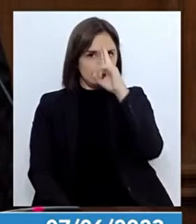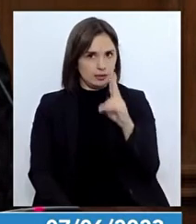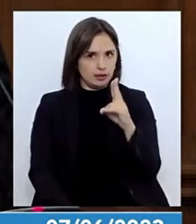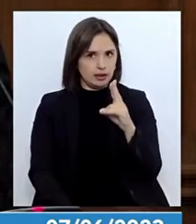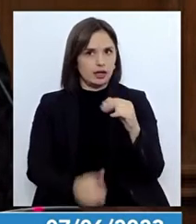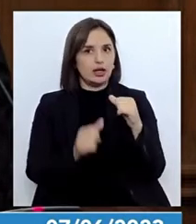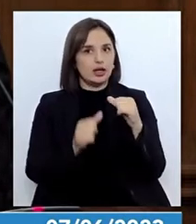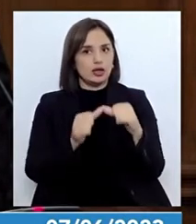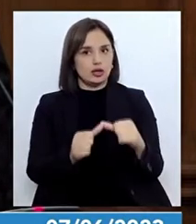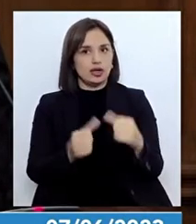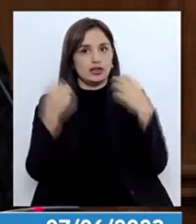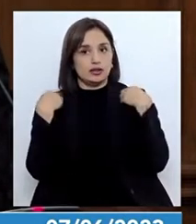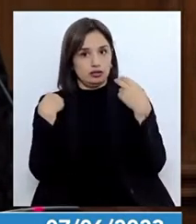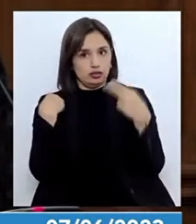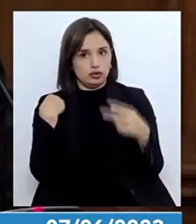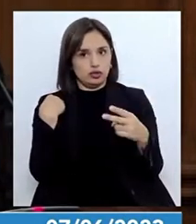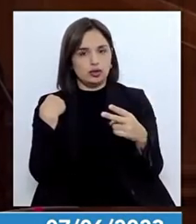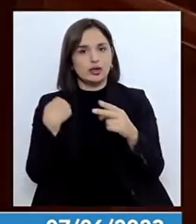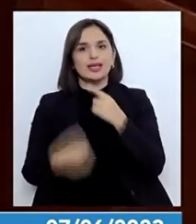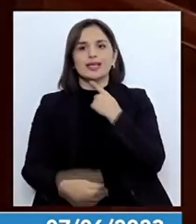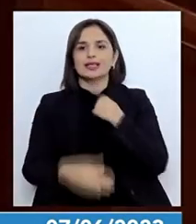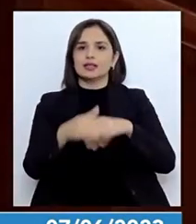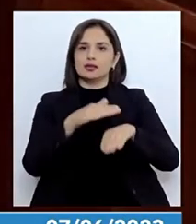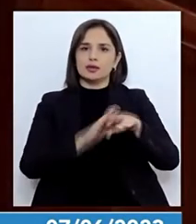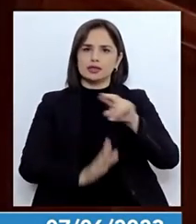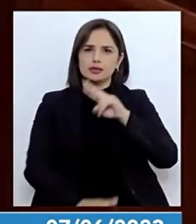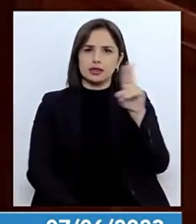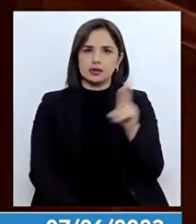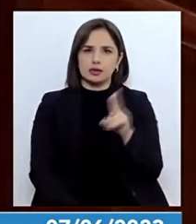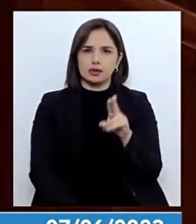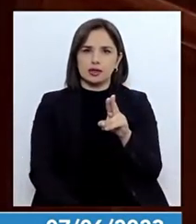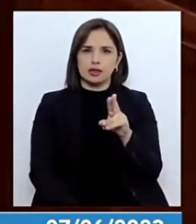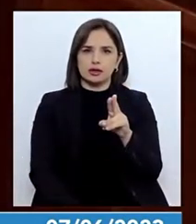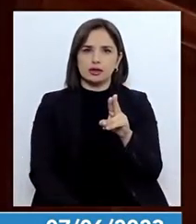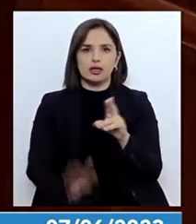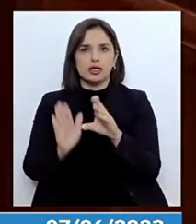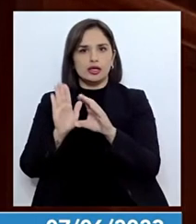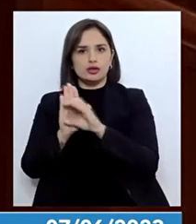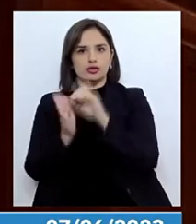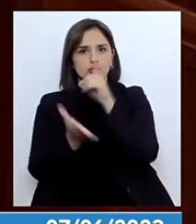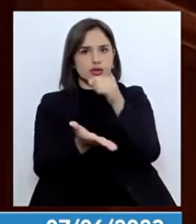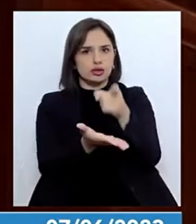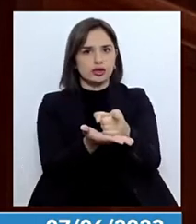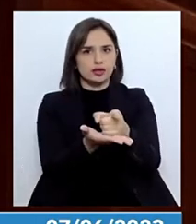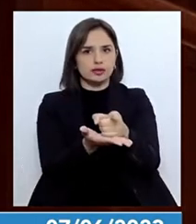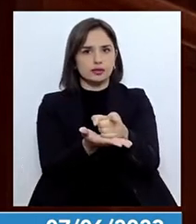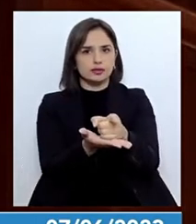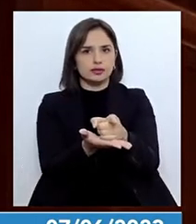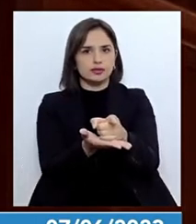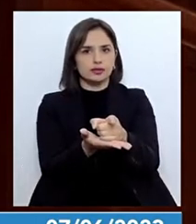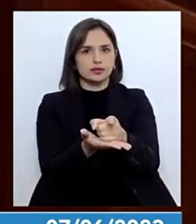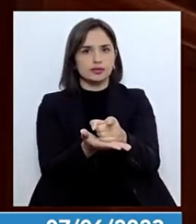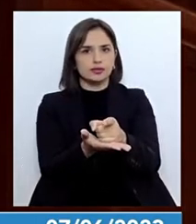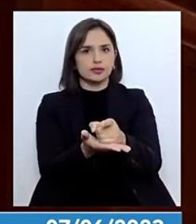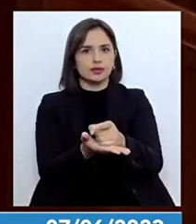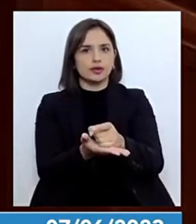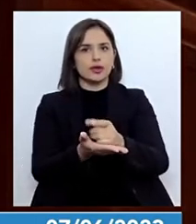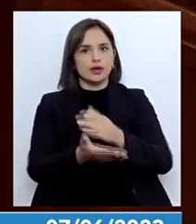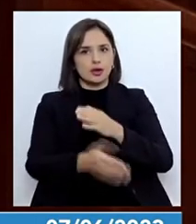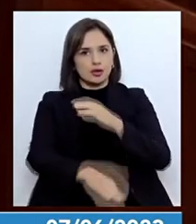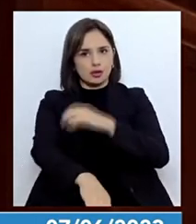vuestras funciones los intereses superiores de la República y el mandato constitucional recibido? Por la región de Aysén